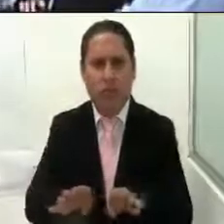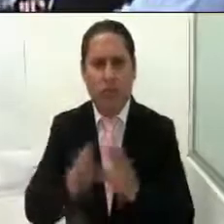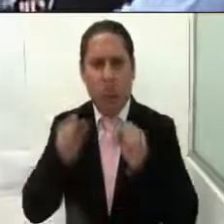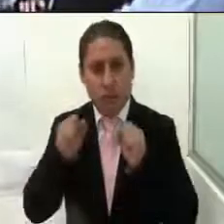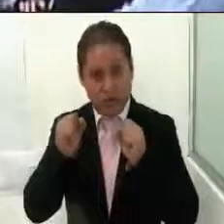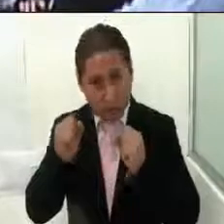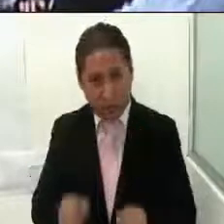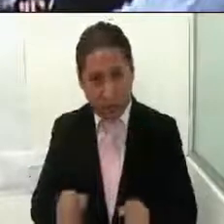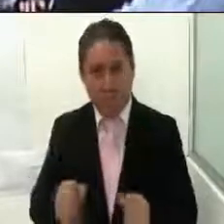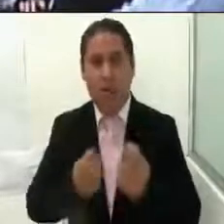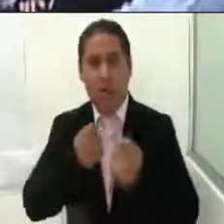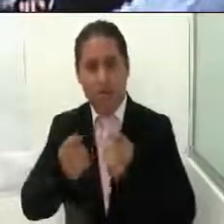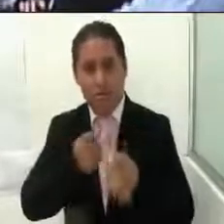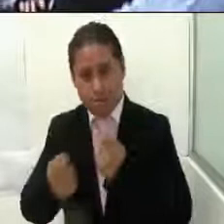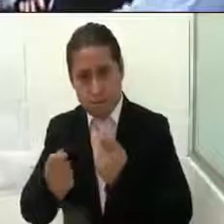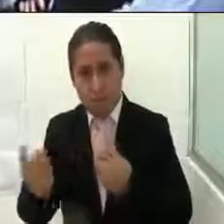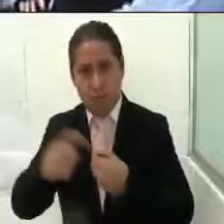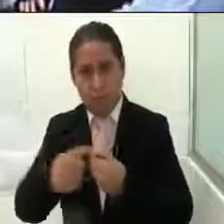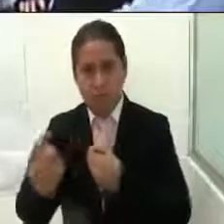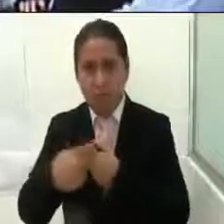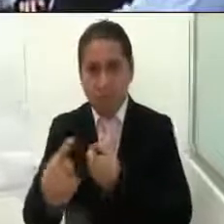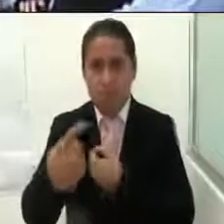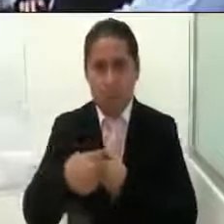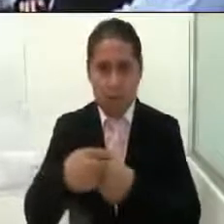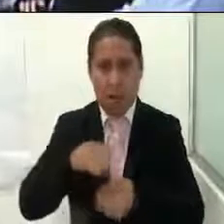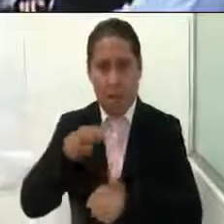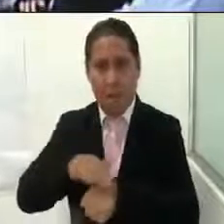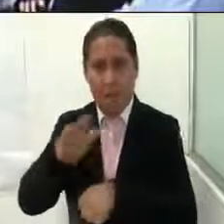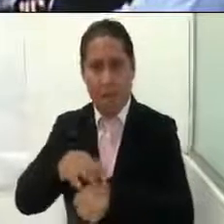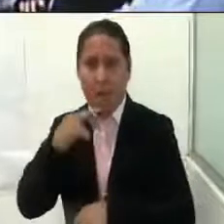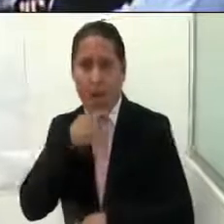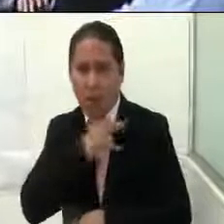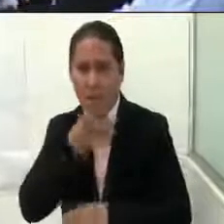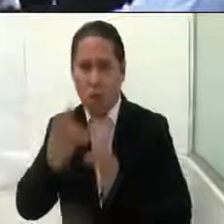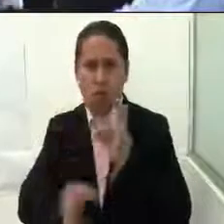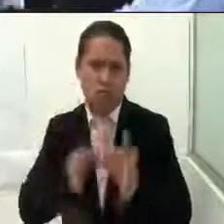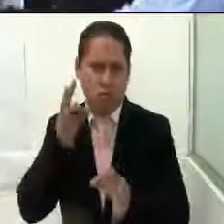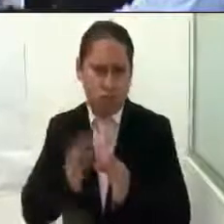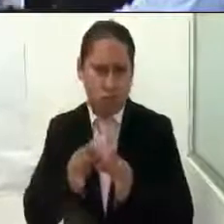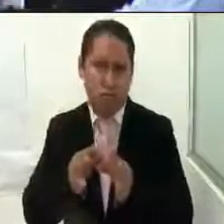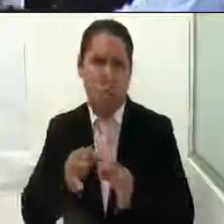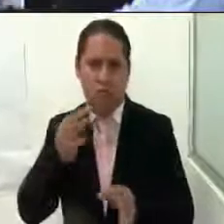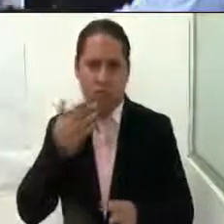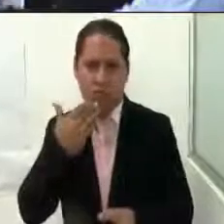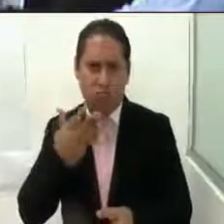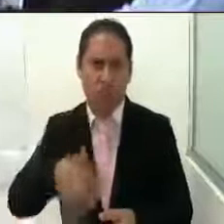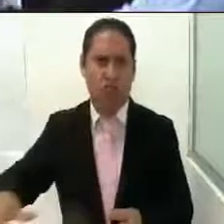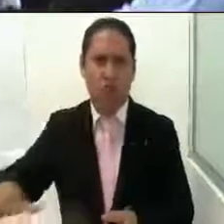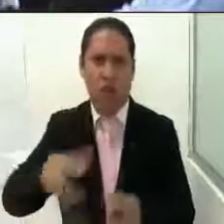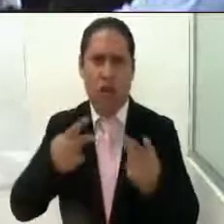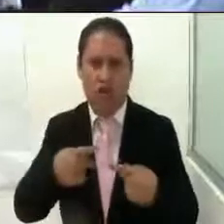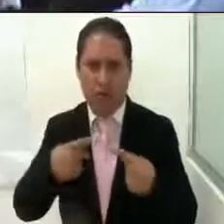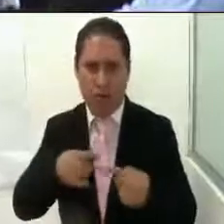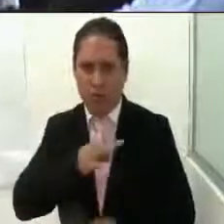registral fuese cada día más eficaz y cumplir con las expectativas de la ciudadanía en general